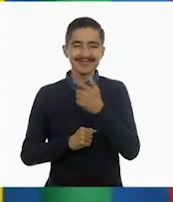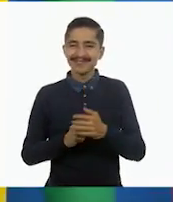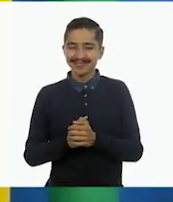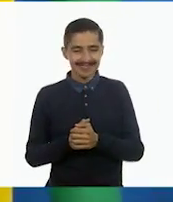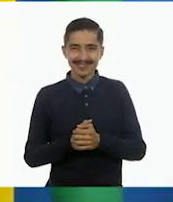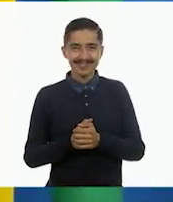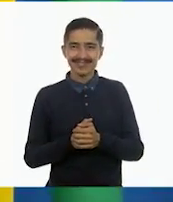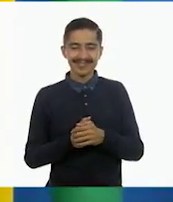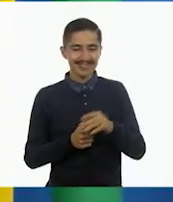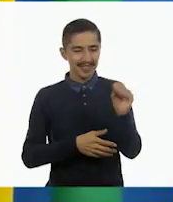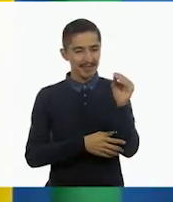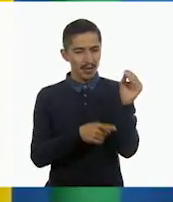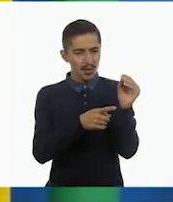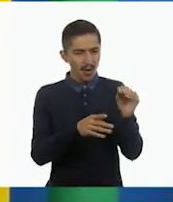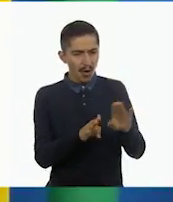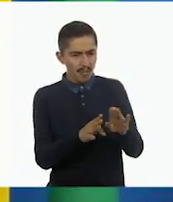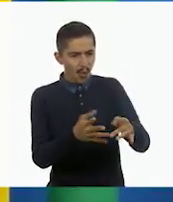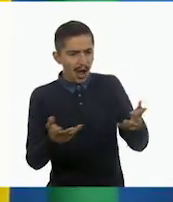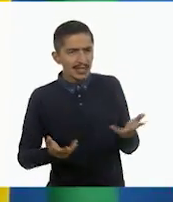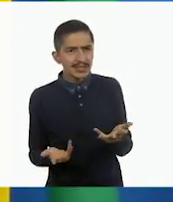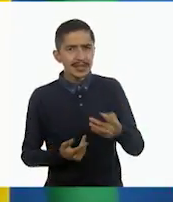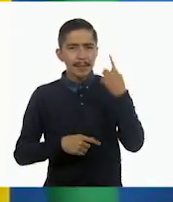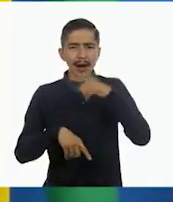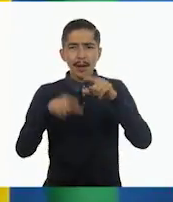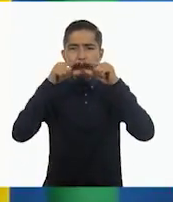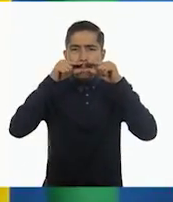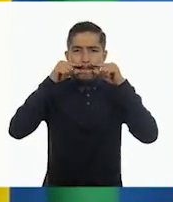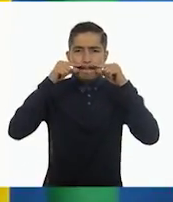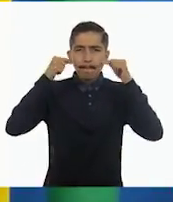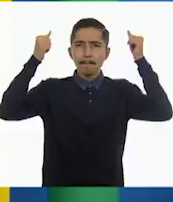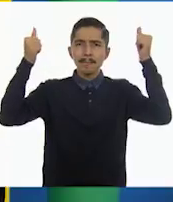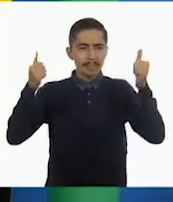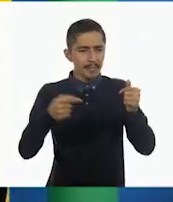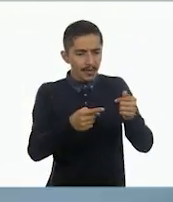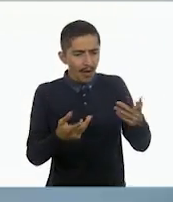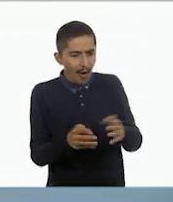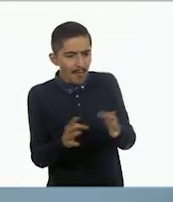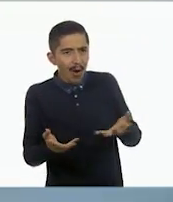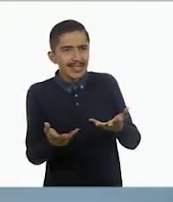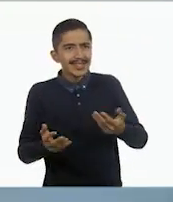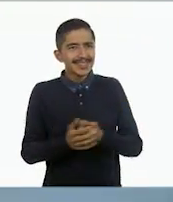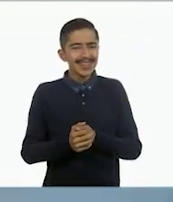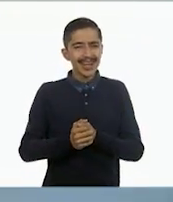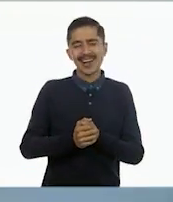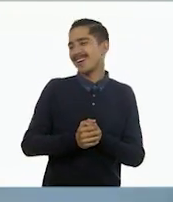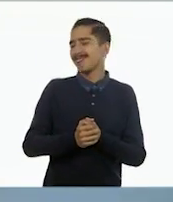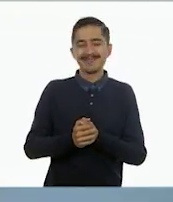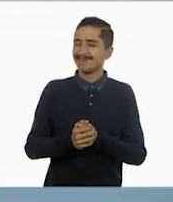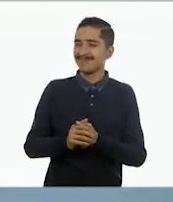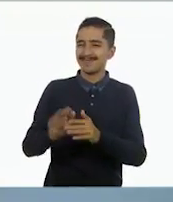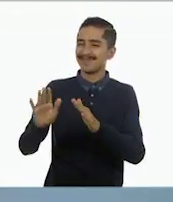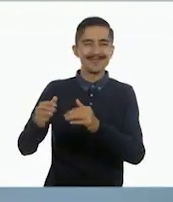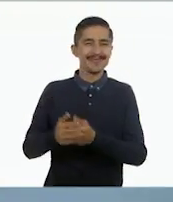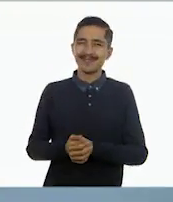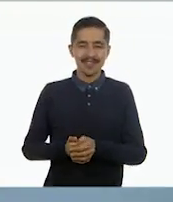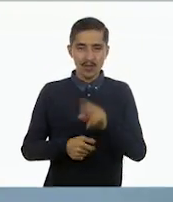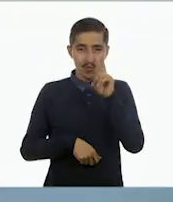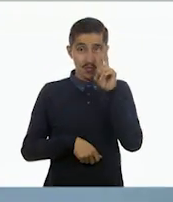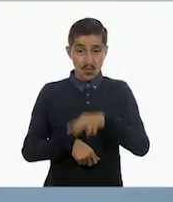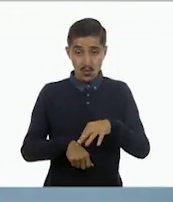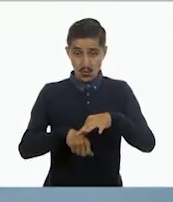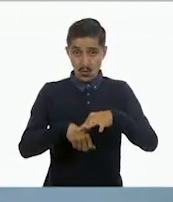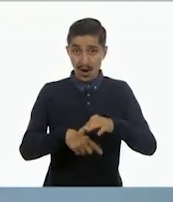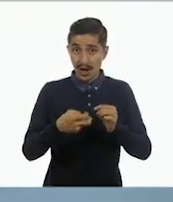Oye, Tom, por favor, dime la receta. ¿Cómo le hiciste para ese bigote que tanto querías, eh? Ay, no, no, no. Este no es de